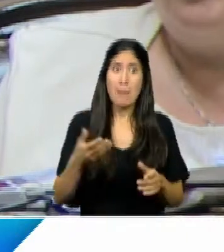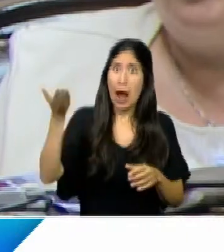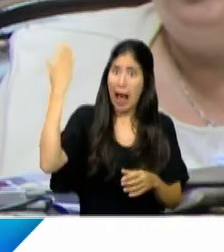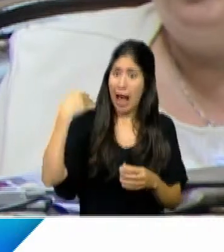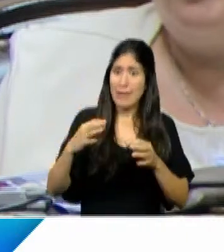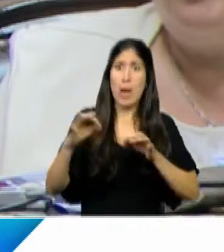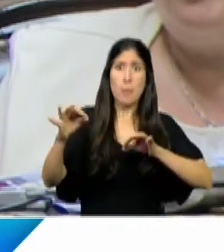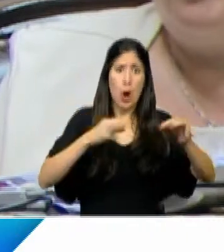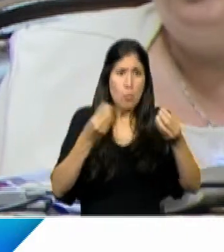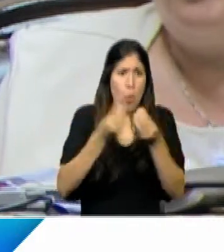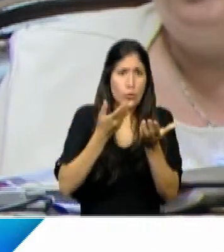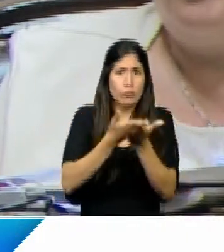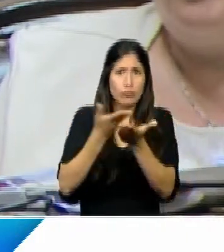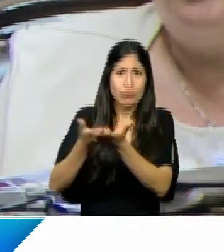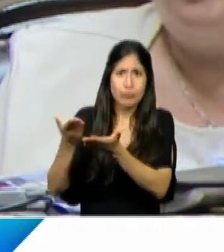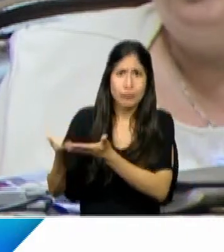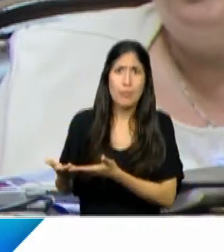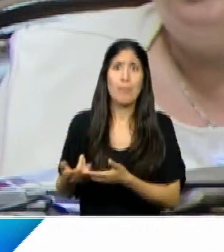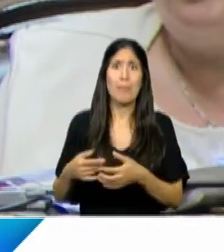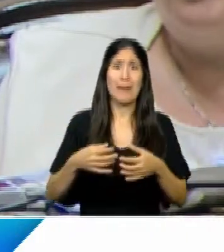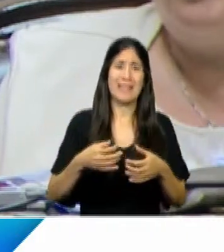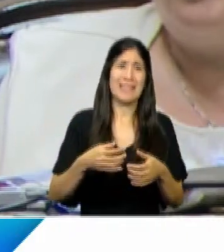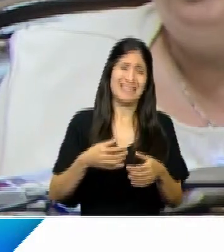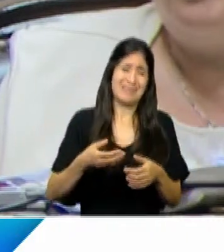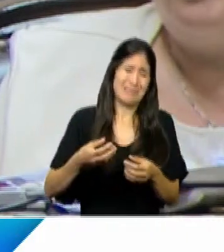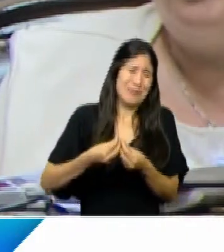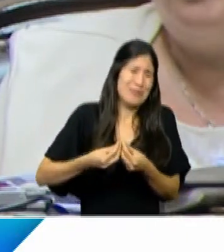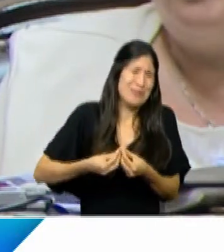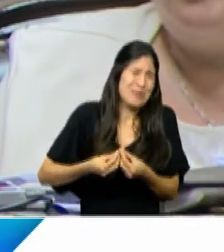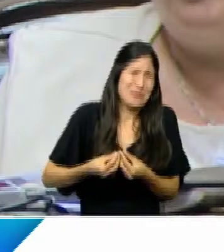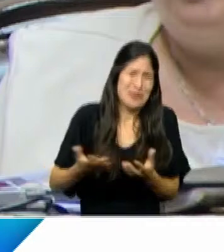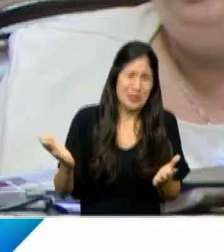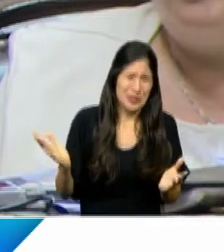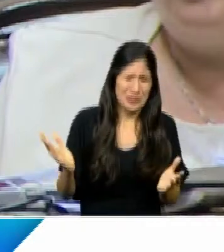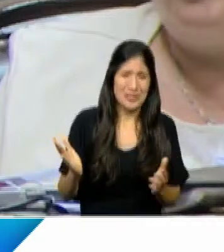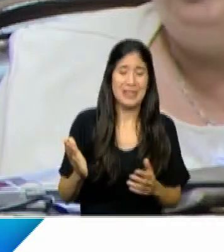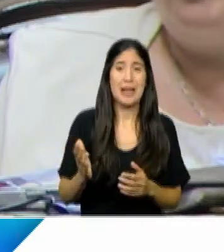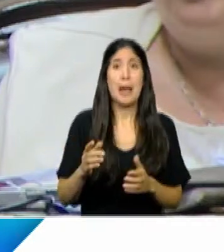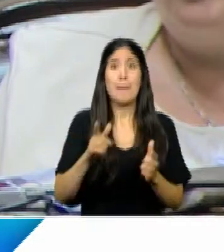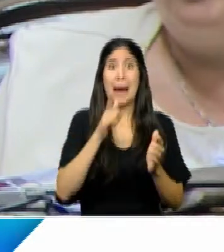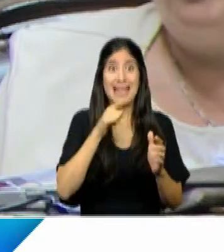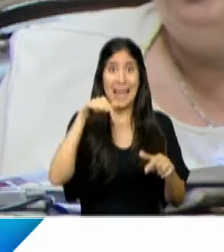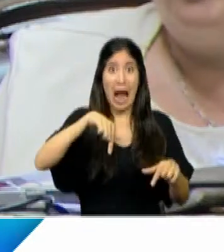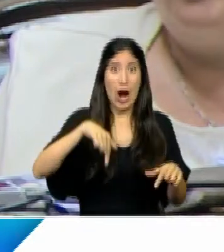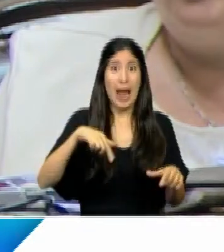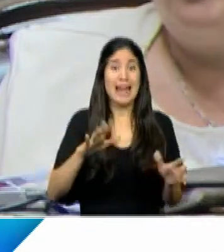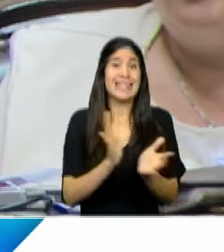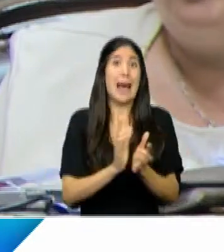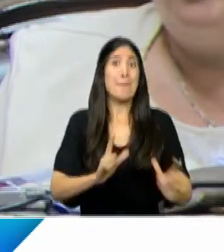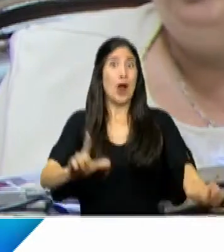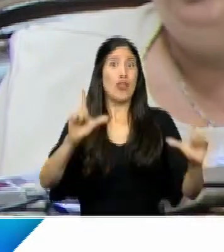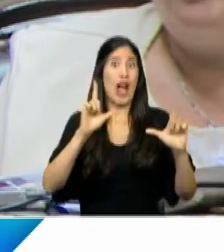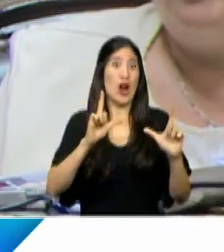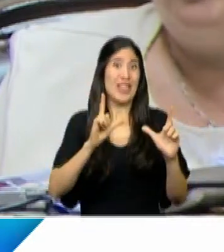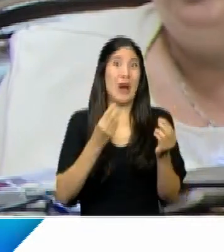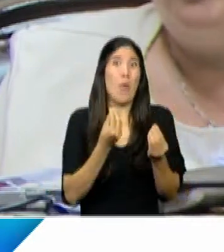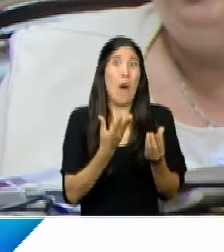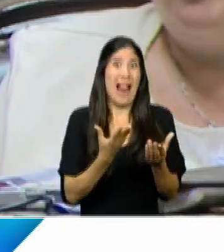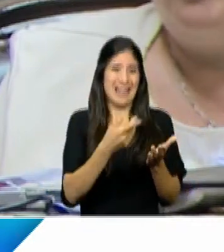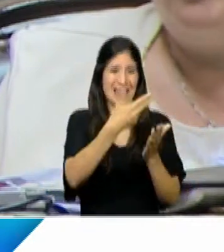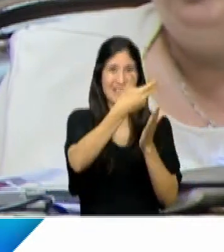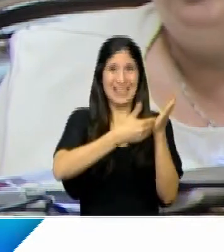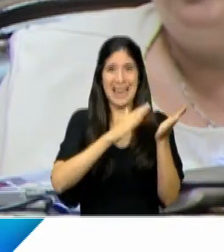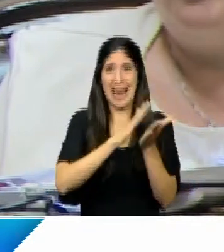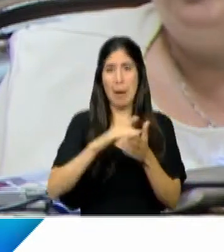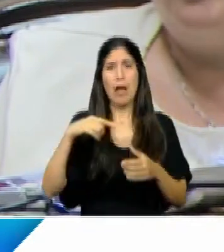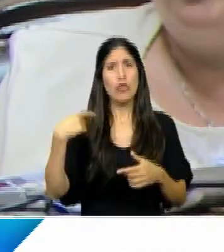ética pública, mucho más que ficha limpia. Pero ficha limpia opacó ese proyecto. Opacó el debate que nos